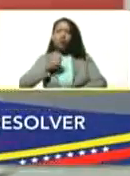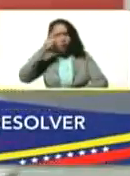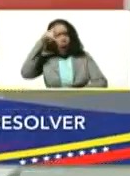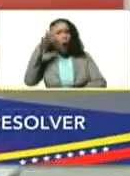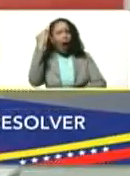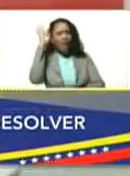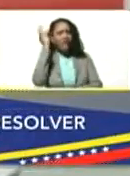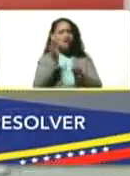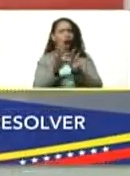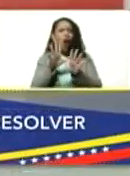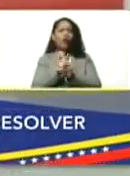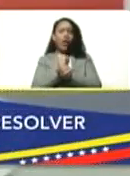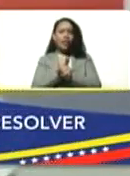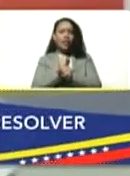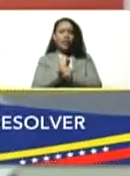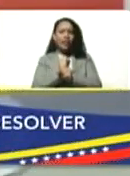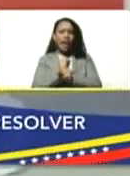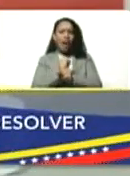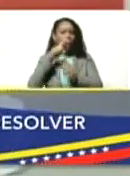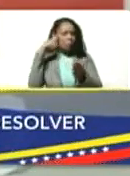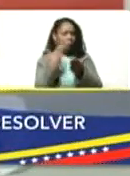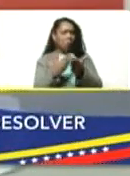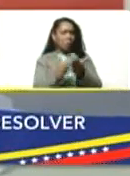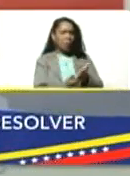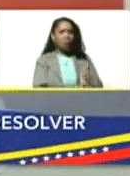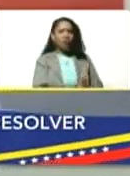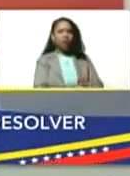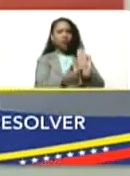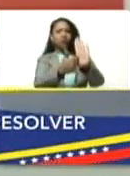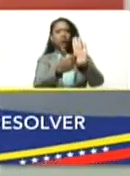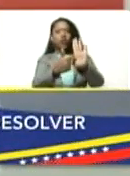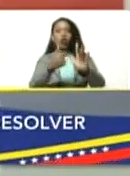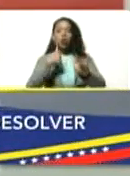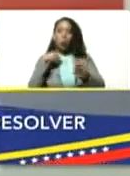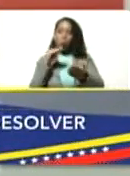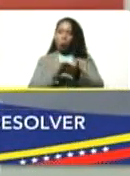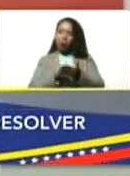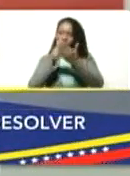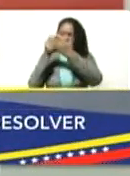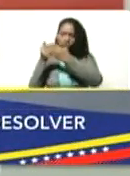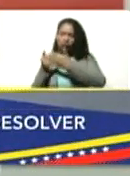tiene confianza, tiene certeza. Y yo me puse a estudiar